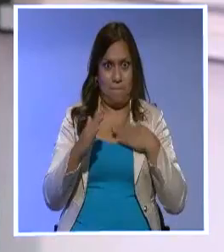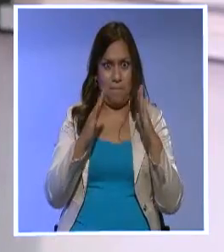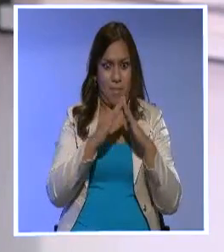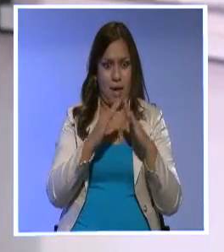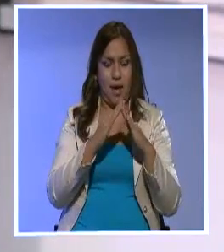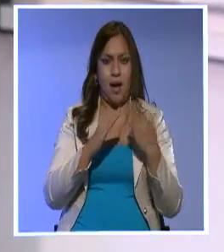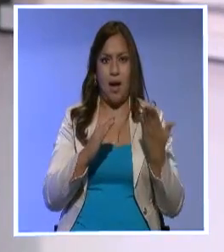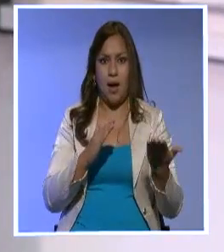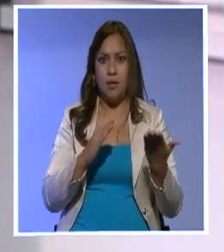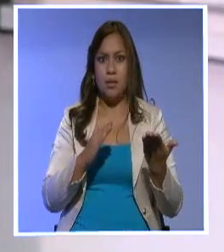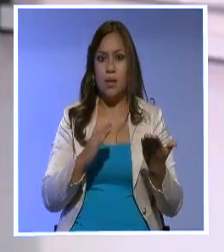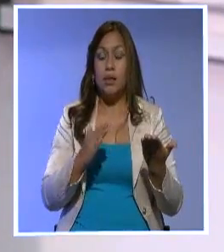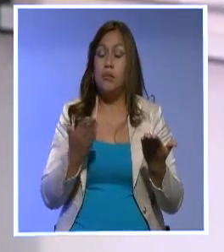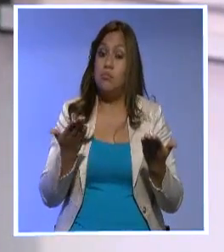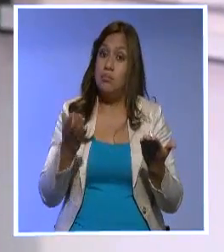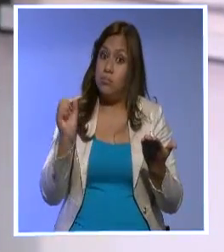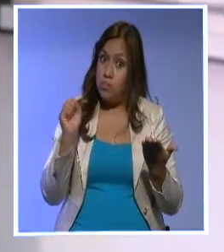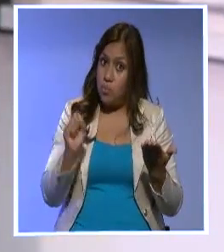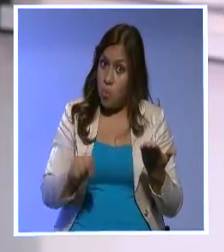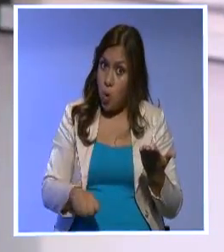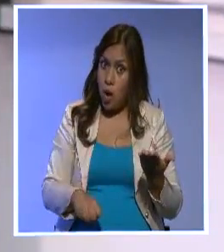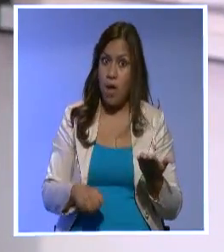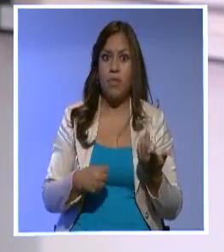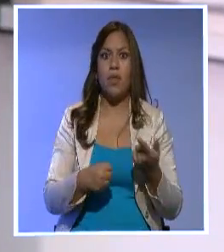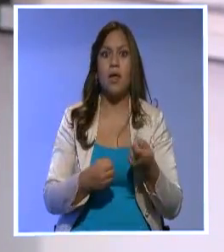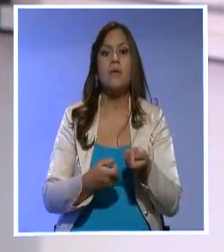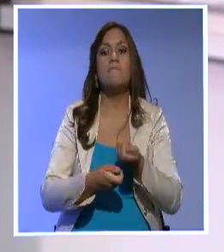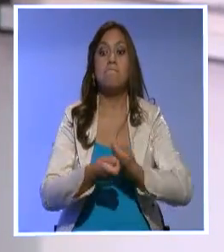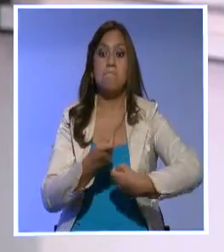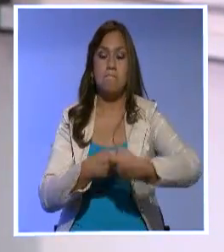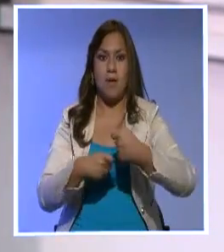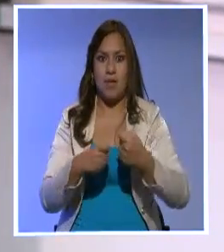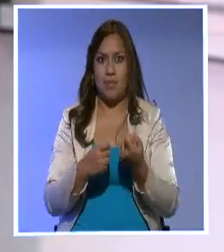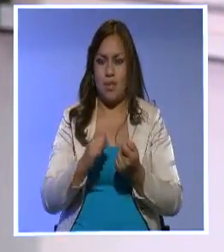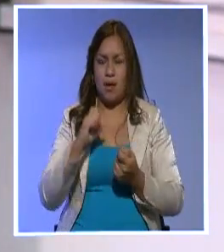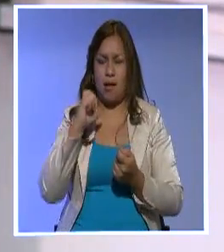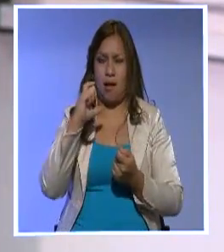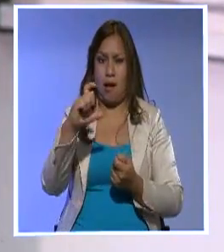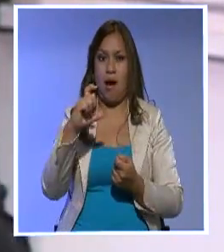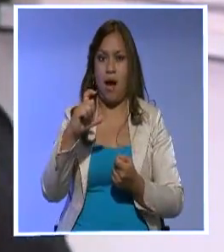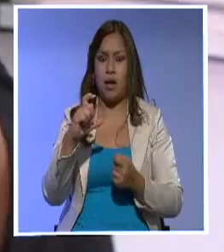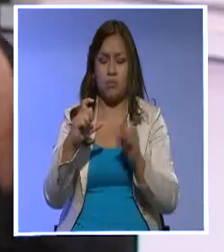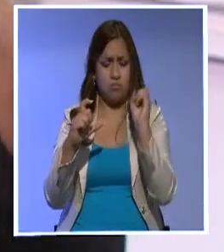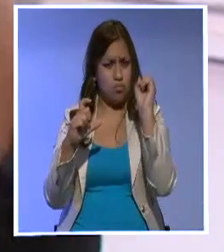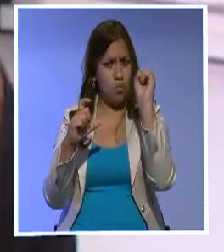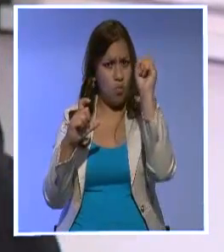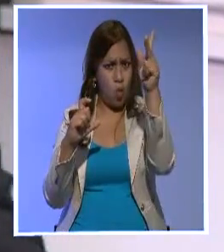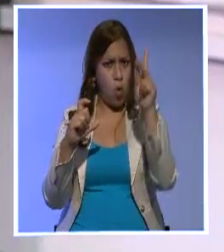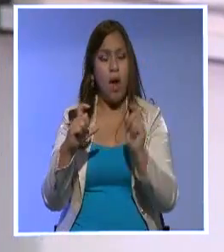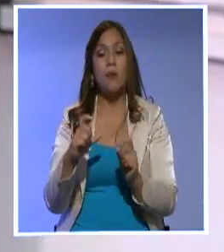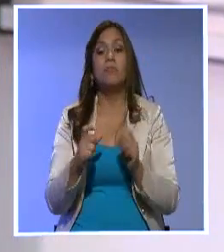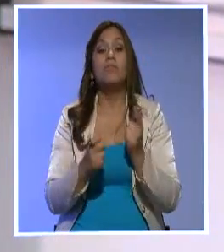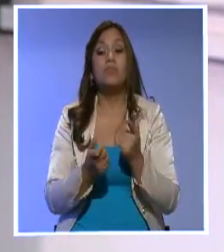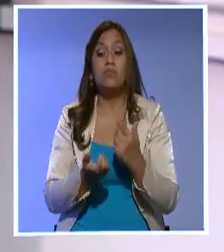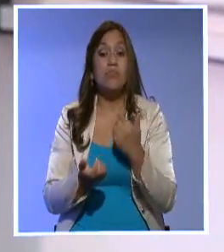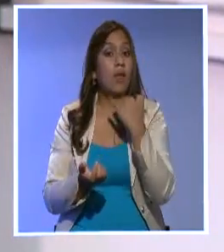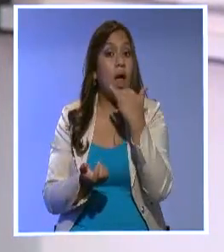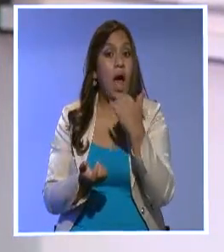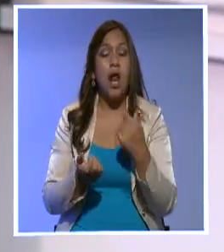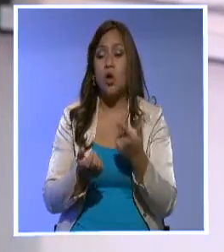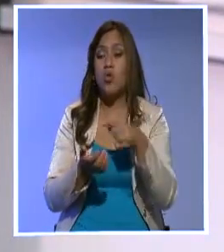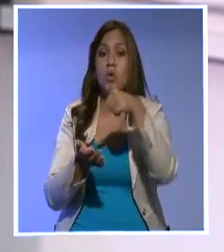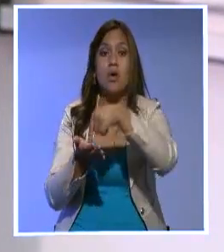pagar algo más por esa generación extraordinaria de la ganancia para que se siga reinvirtiendo en obra